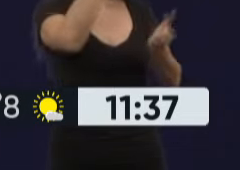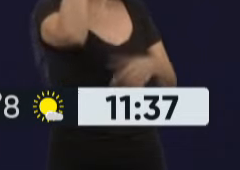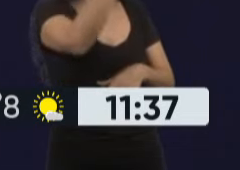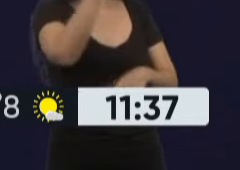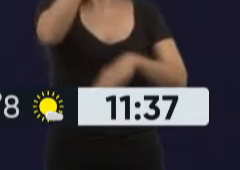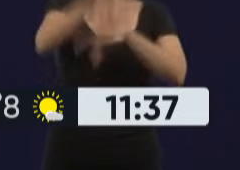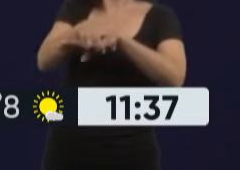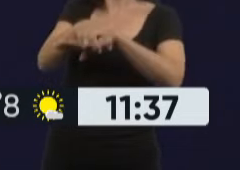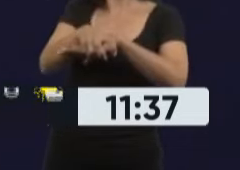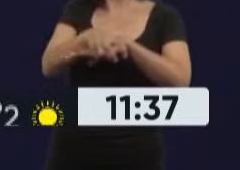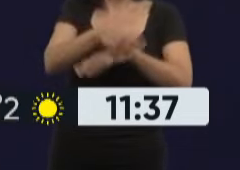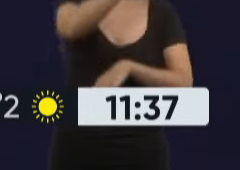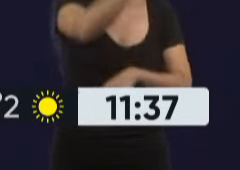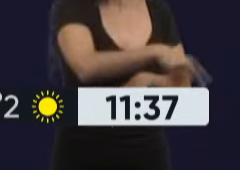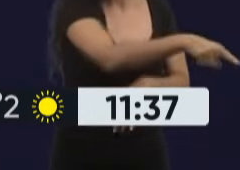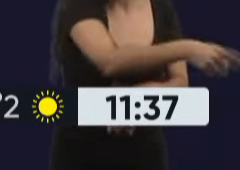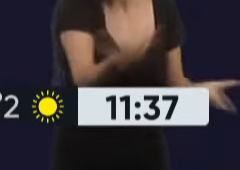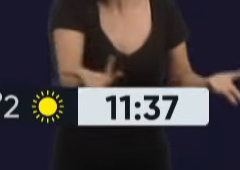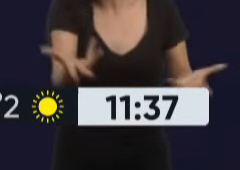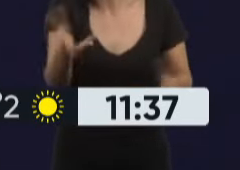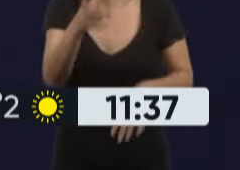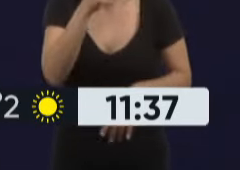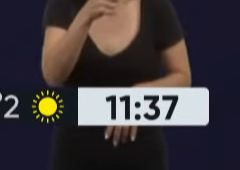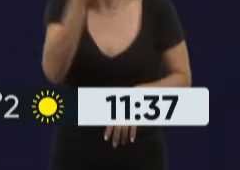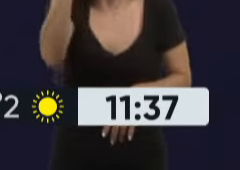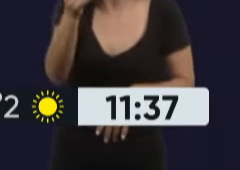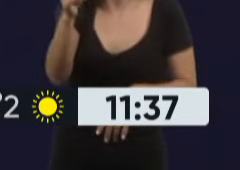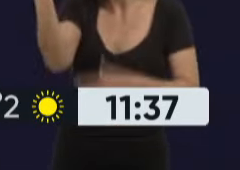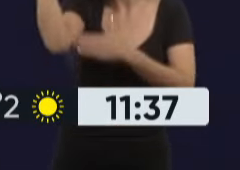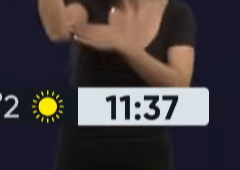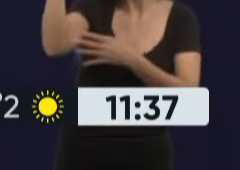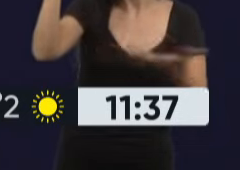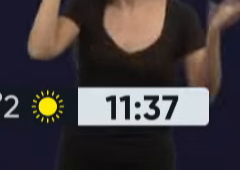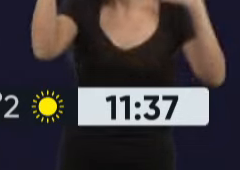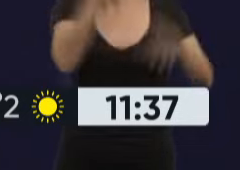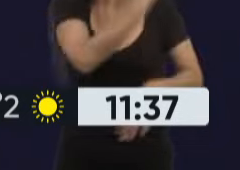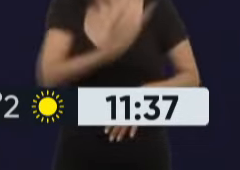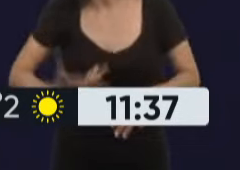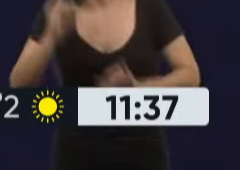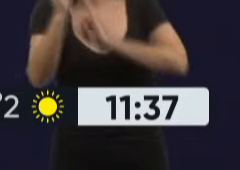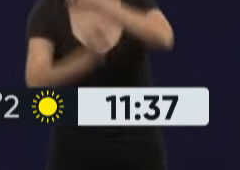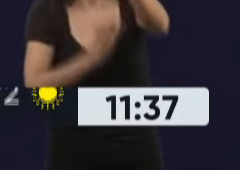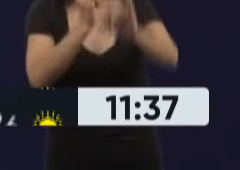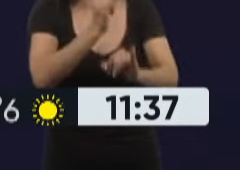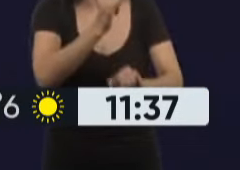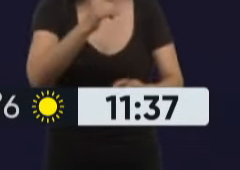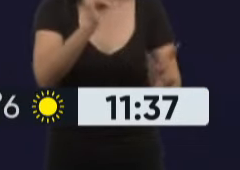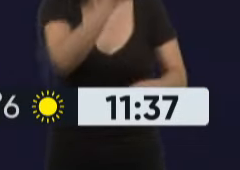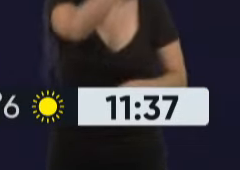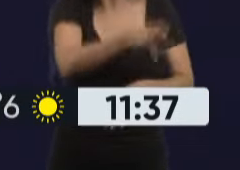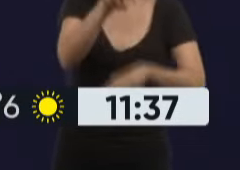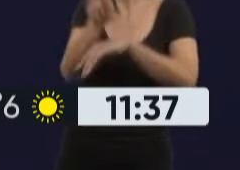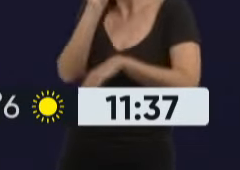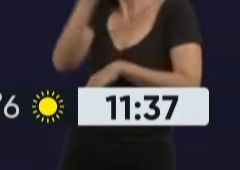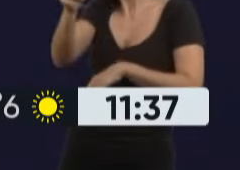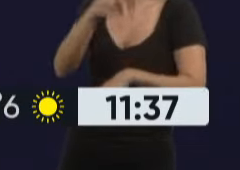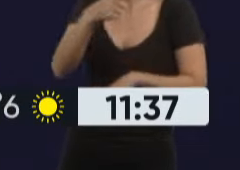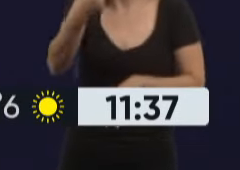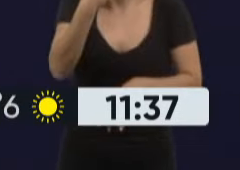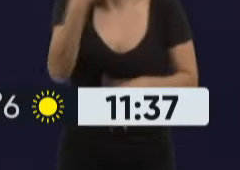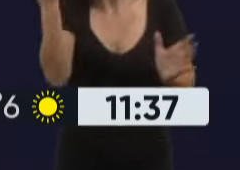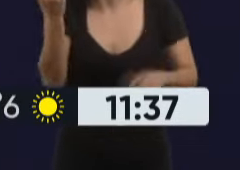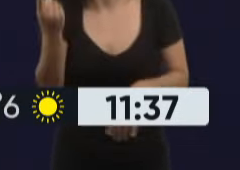interesado en lo que tenía para decir el presidente reuniones anteriores no vino acá Bueno yo lo que vi ayer es que estaba ahí